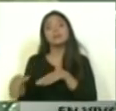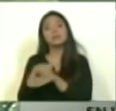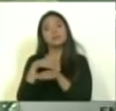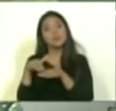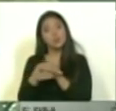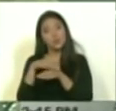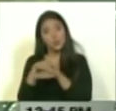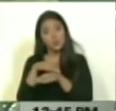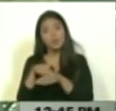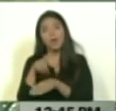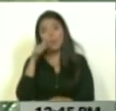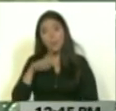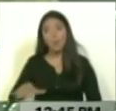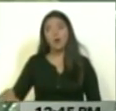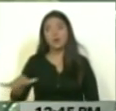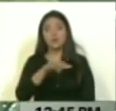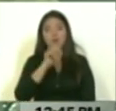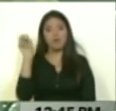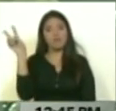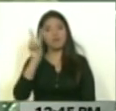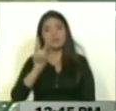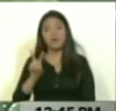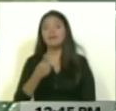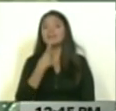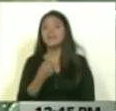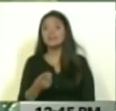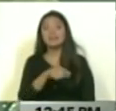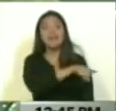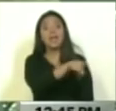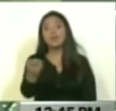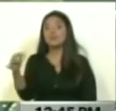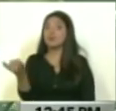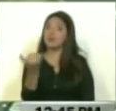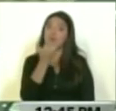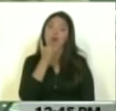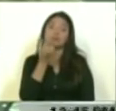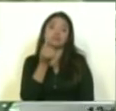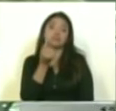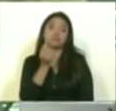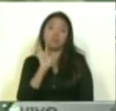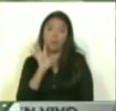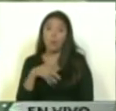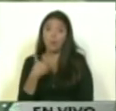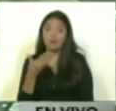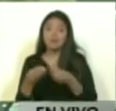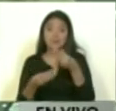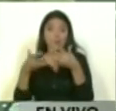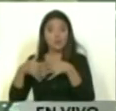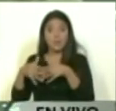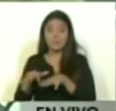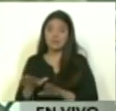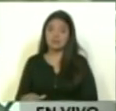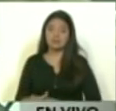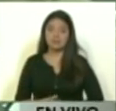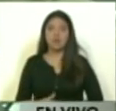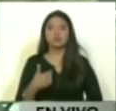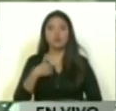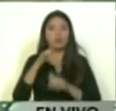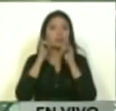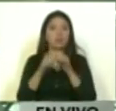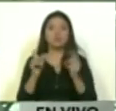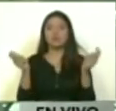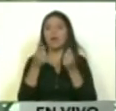disculpas al pueblo venezolano y decir que se equivocaron. Es lo mínimo que podría hacer una empresa como la JP Morgan. Yo denuncio toda esta